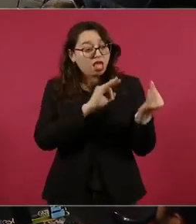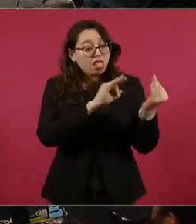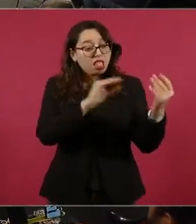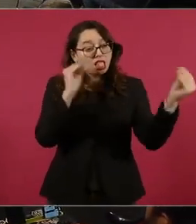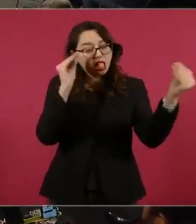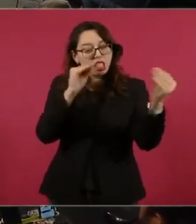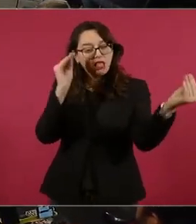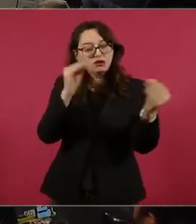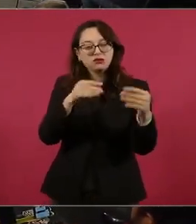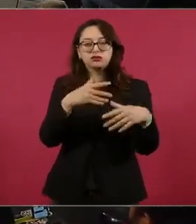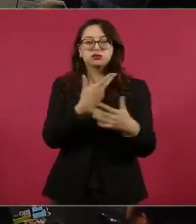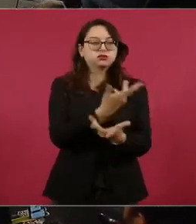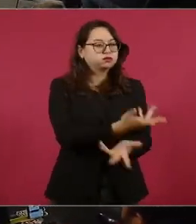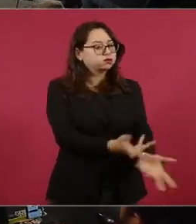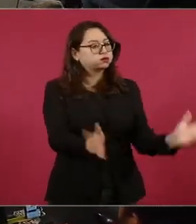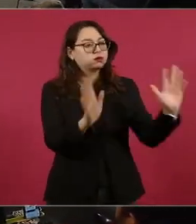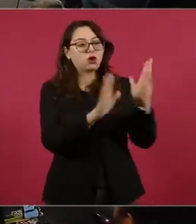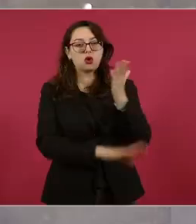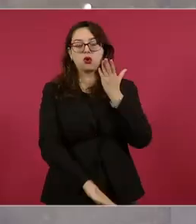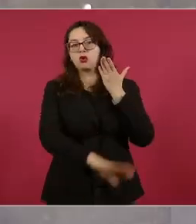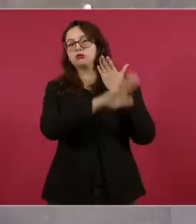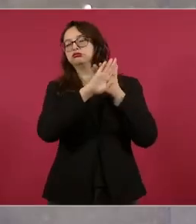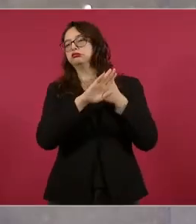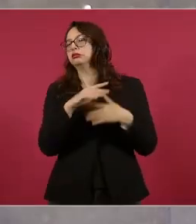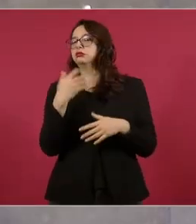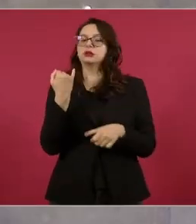Cosío a todos estos